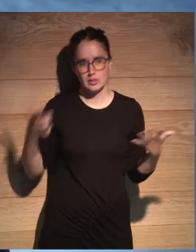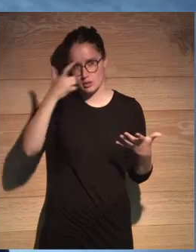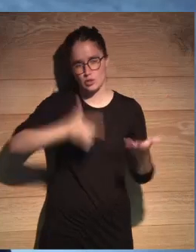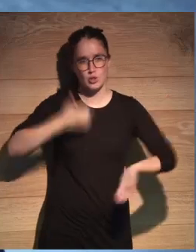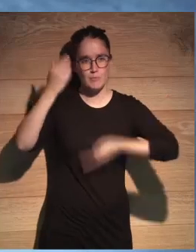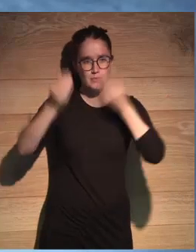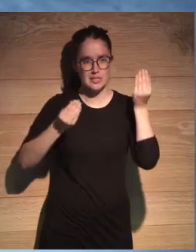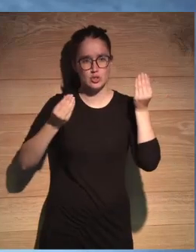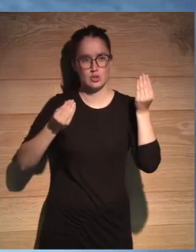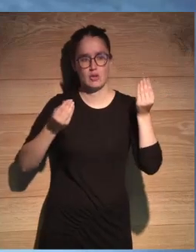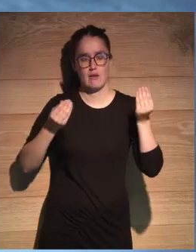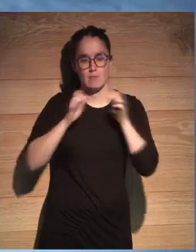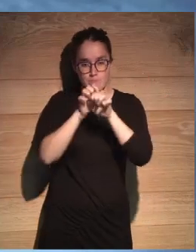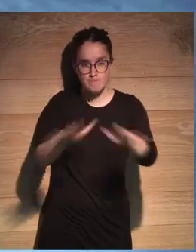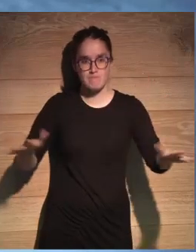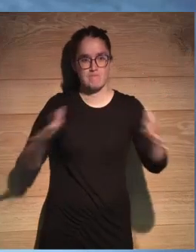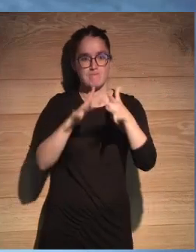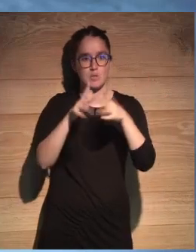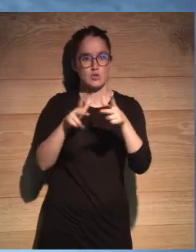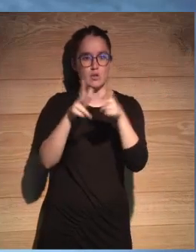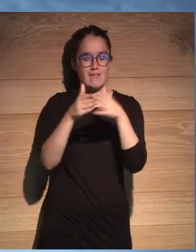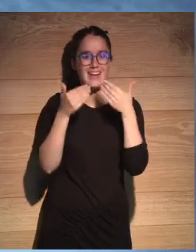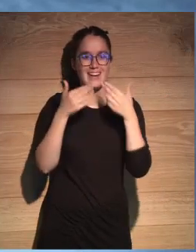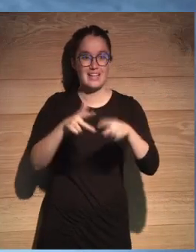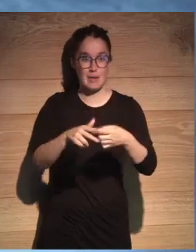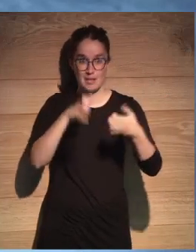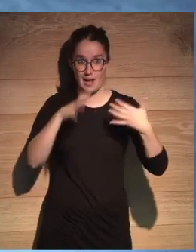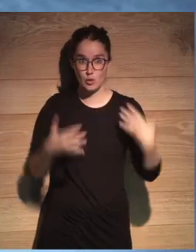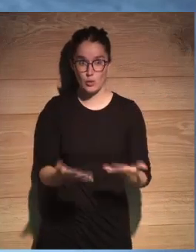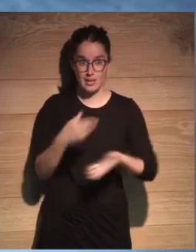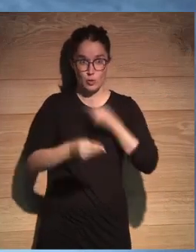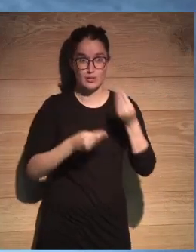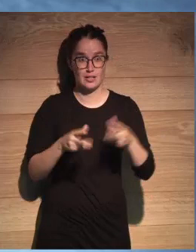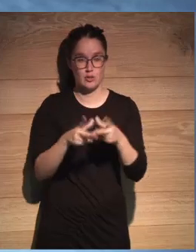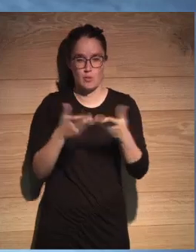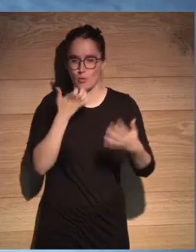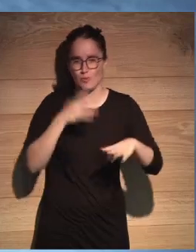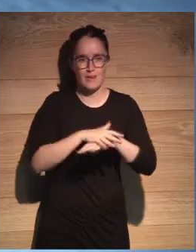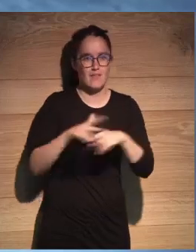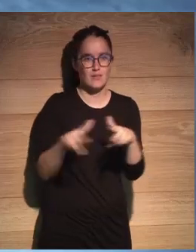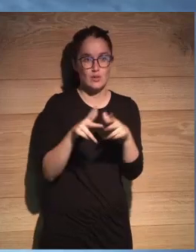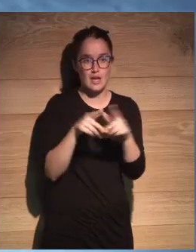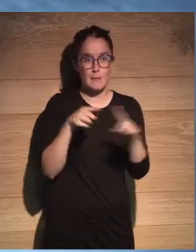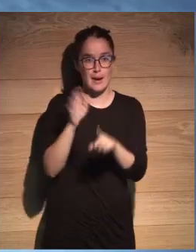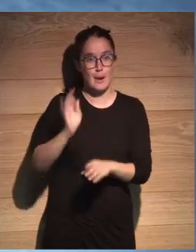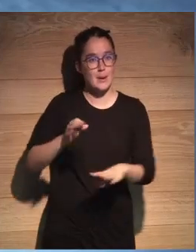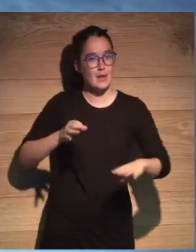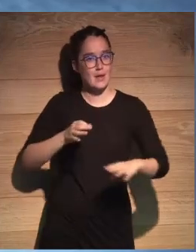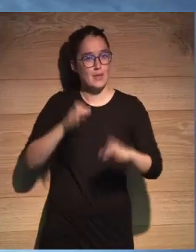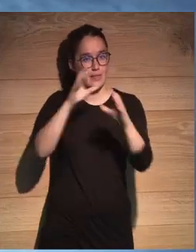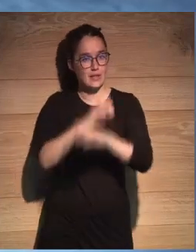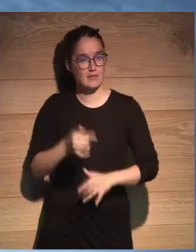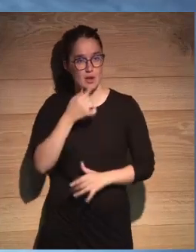creo que llegar a la sociedad a través de las herramientas que hoy utiliza la sociedad con la verdad científica, como decía en